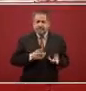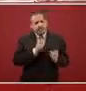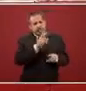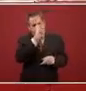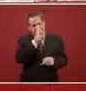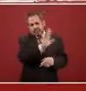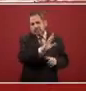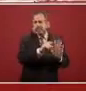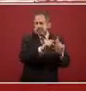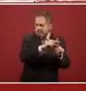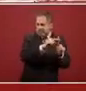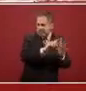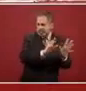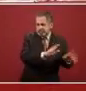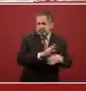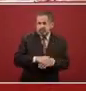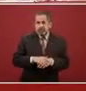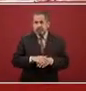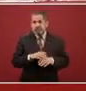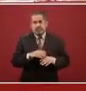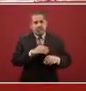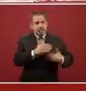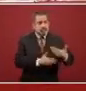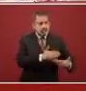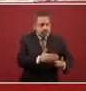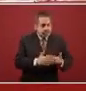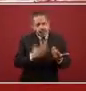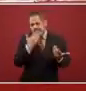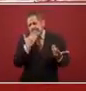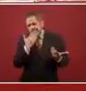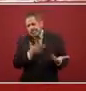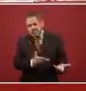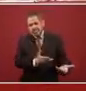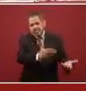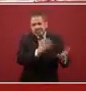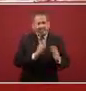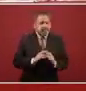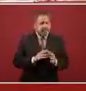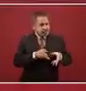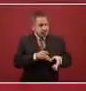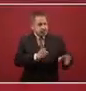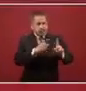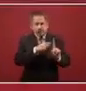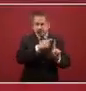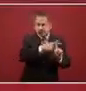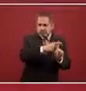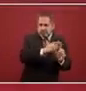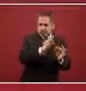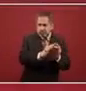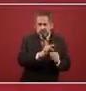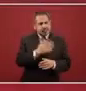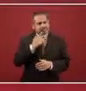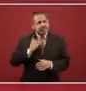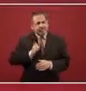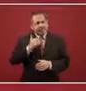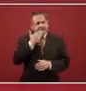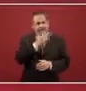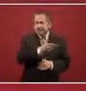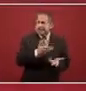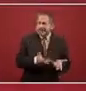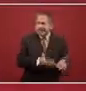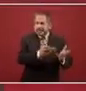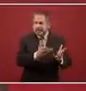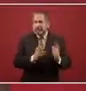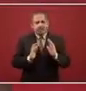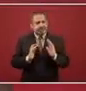un gesto positivo, a veces hay mayor proactividad, esa proactividad, si se canaliza positivamente, se aprovecha positivamente, y